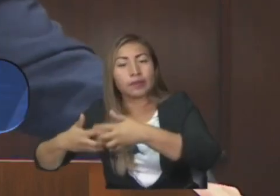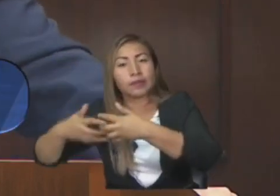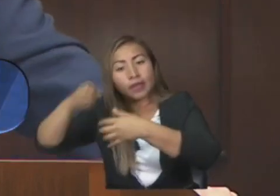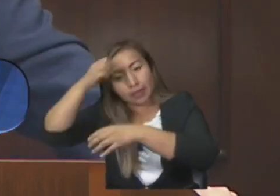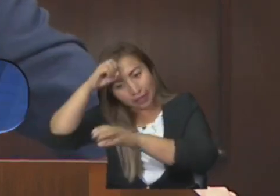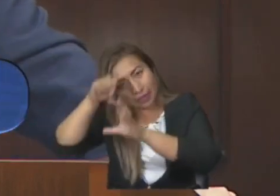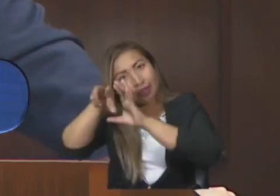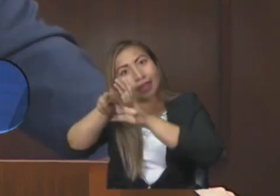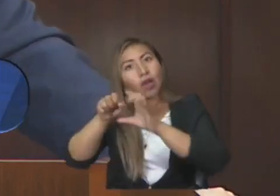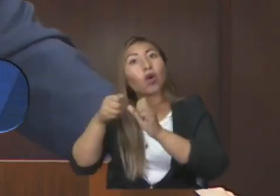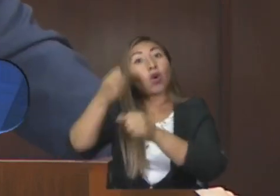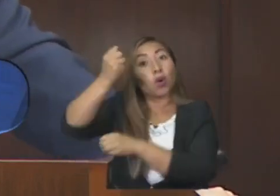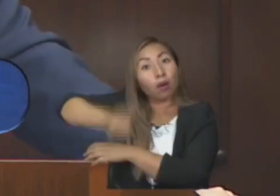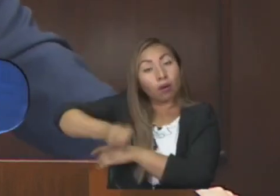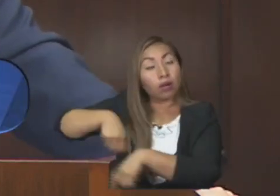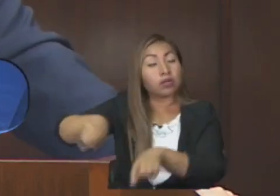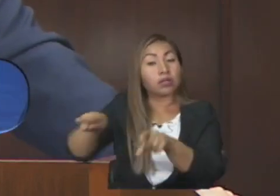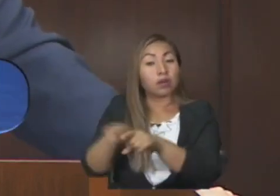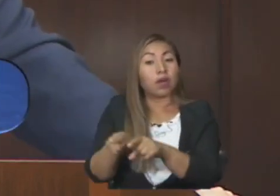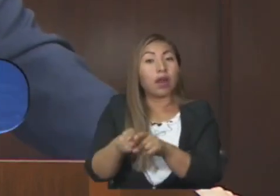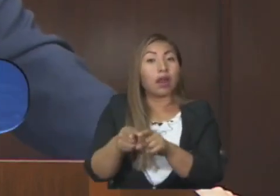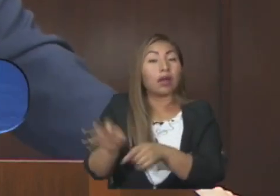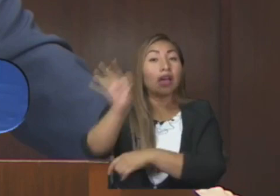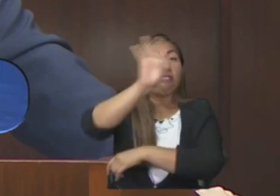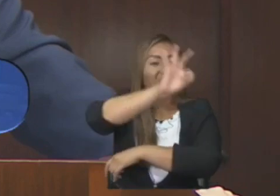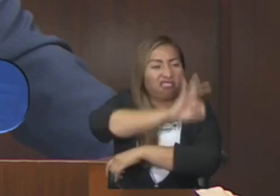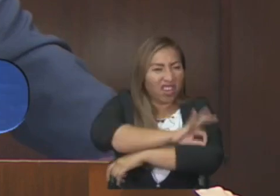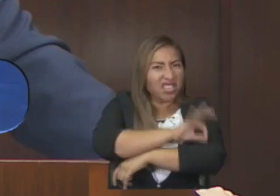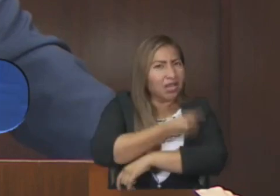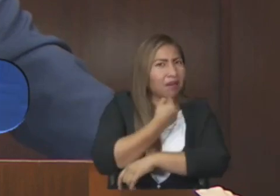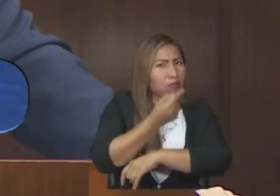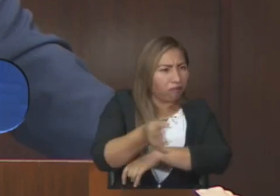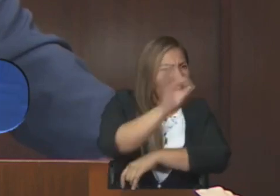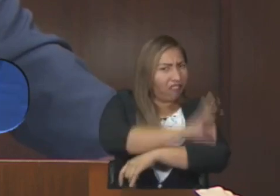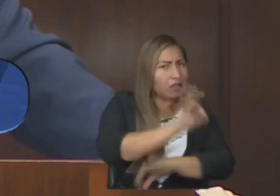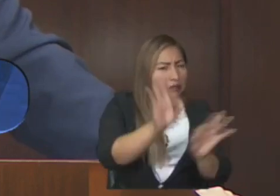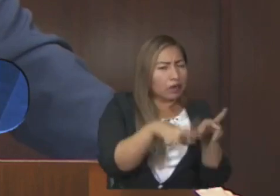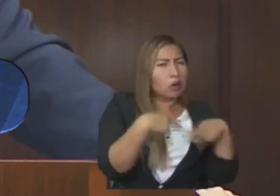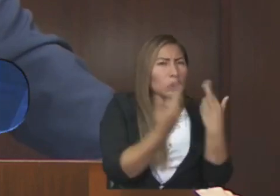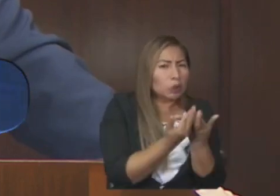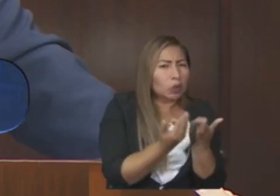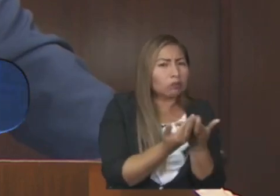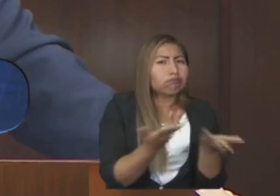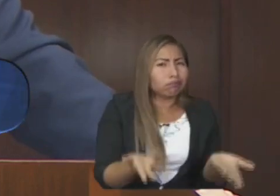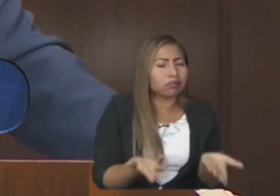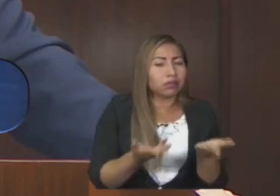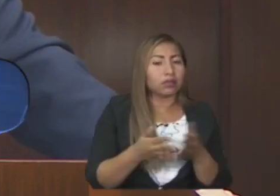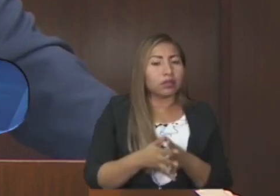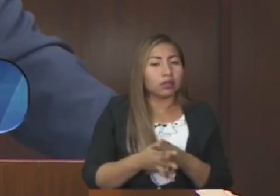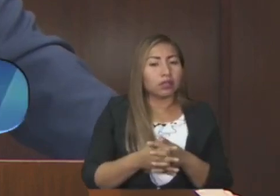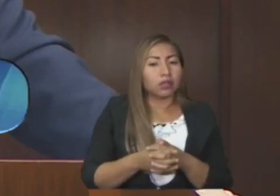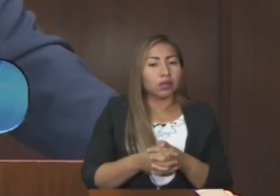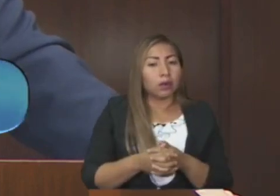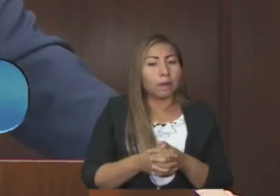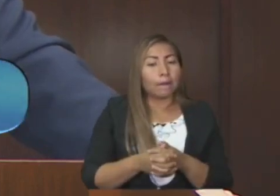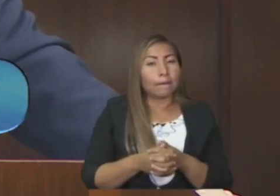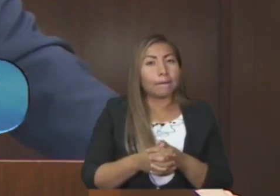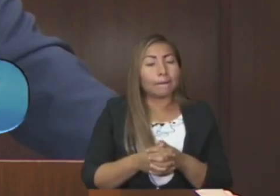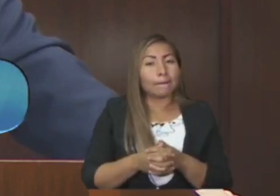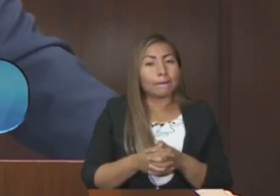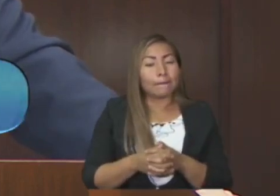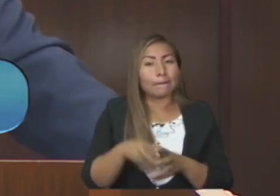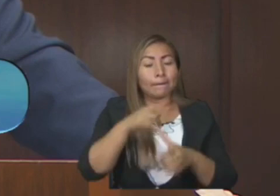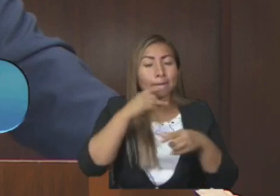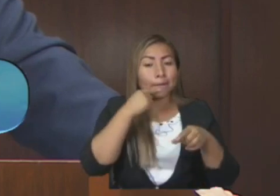Día antes de la fecha pactada para la reunión, Minera Panamá inició un arbitraje comercial contra Panamá en virtud